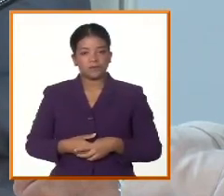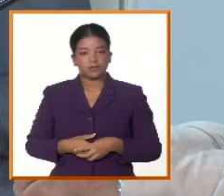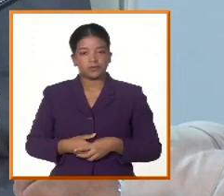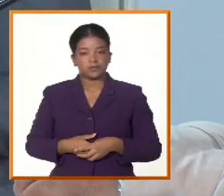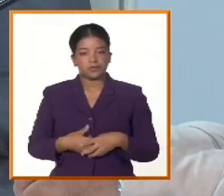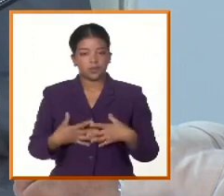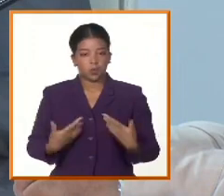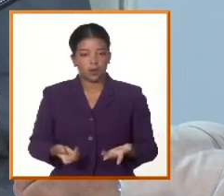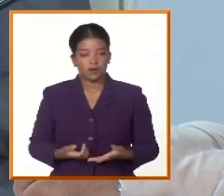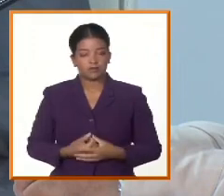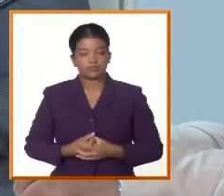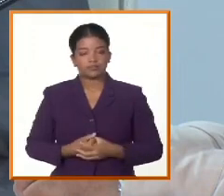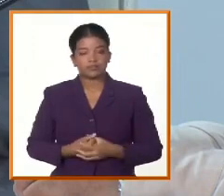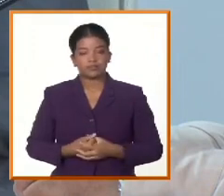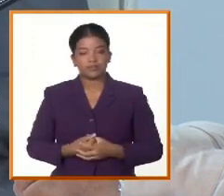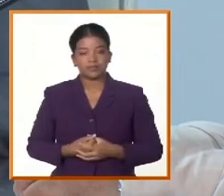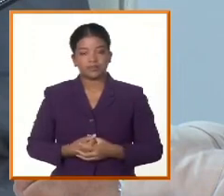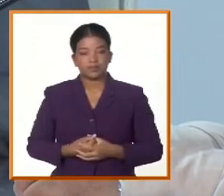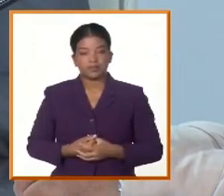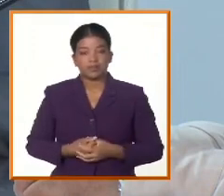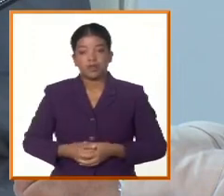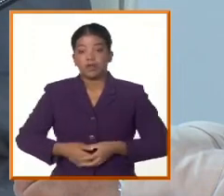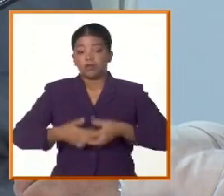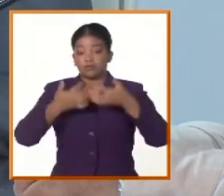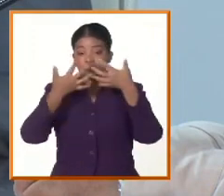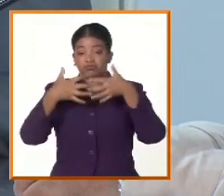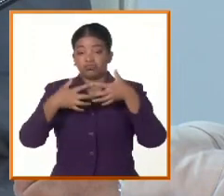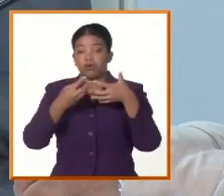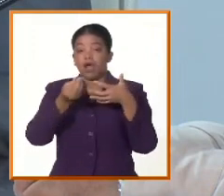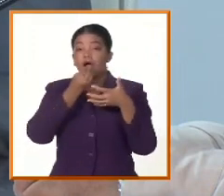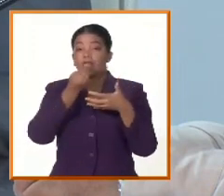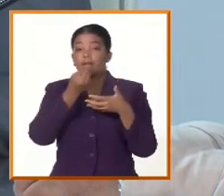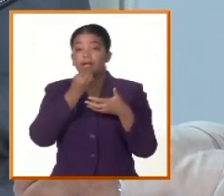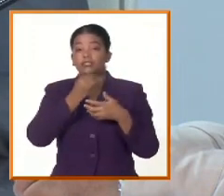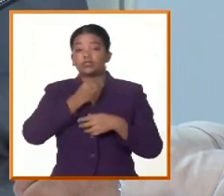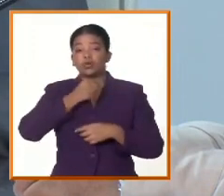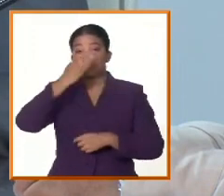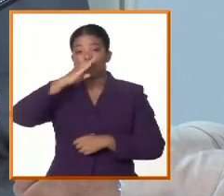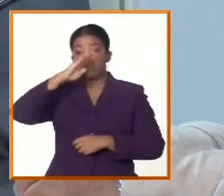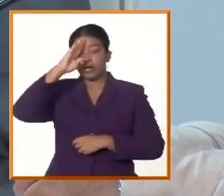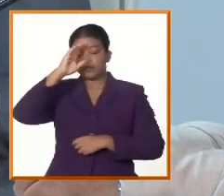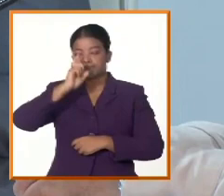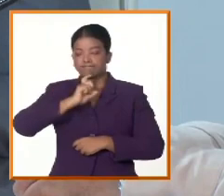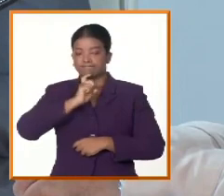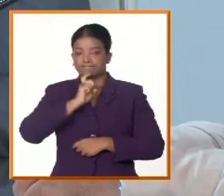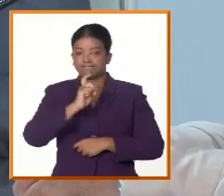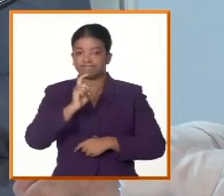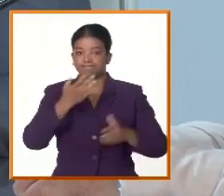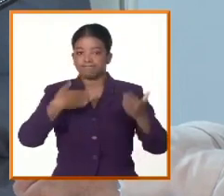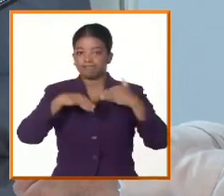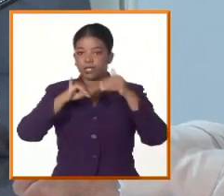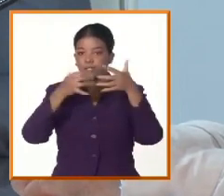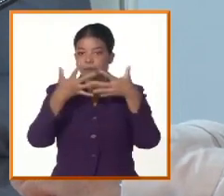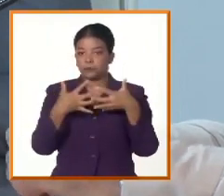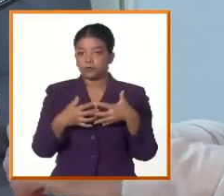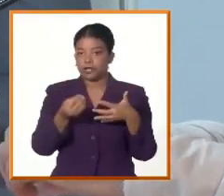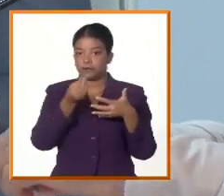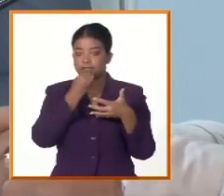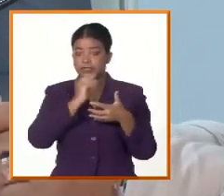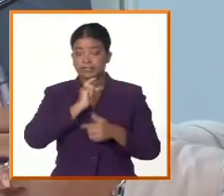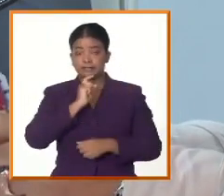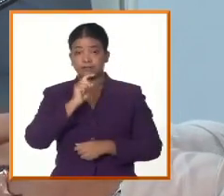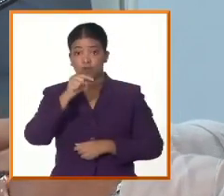productiva en el país en la rama de producción de alimentos le han impuesto un reto al Ministerio de Industria alimenticio hoy en el país funcionan